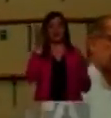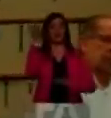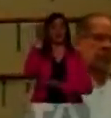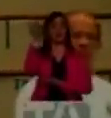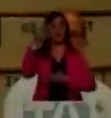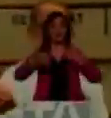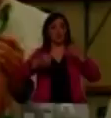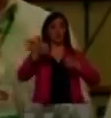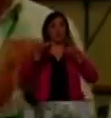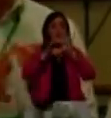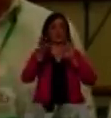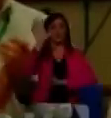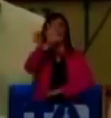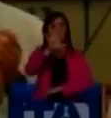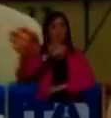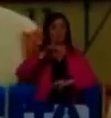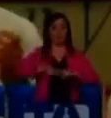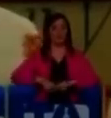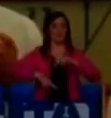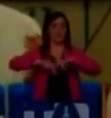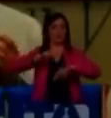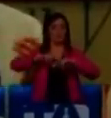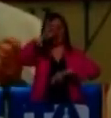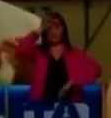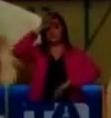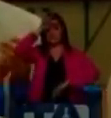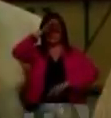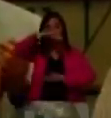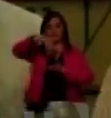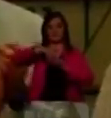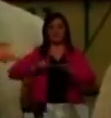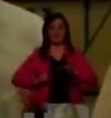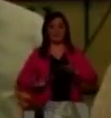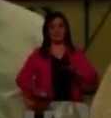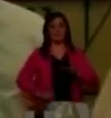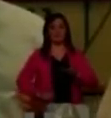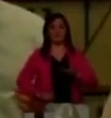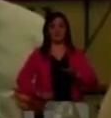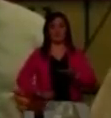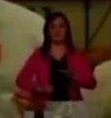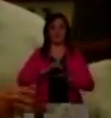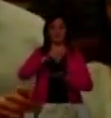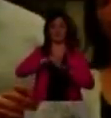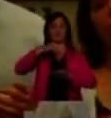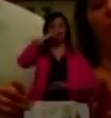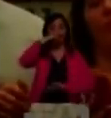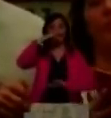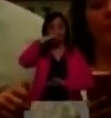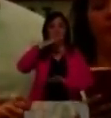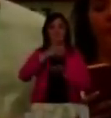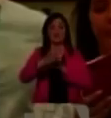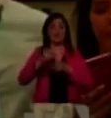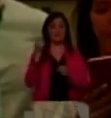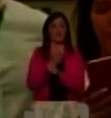candidatos oficialistas. Seguir construyendo hospitales, centros médicos, centros infantiles del Buen Vivir, para